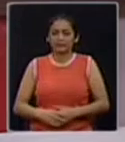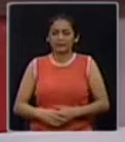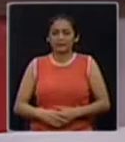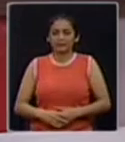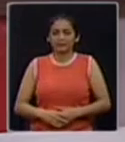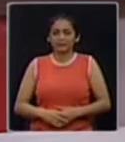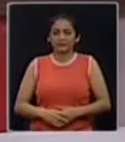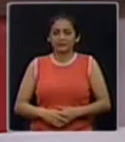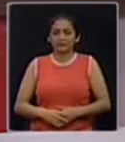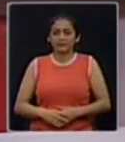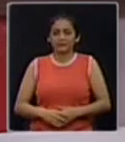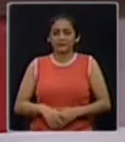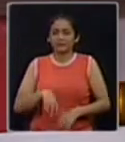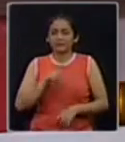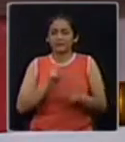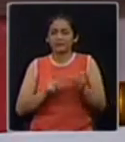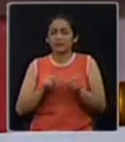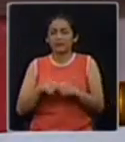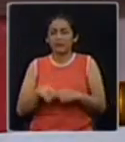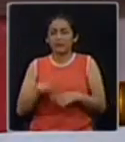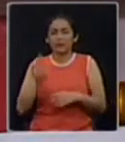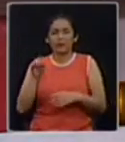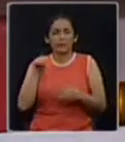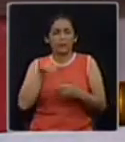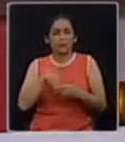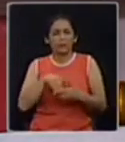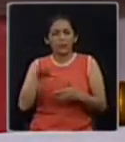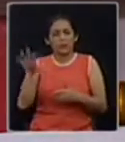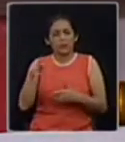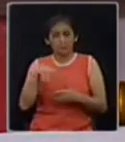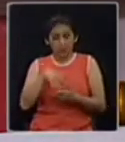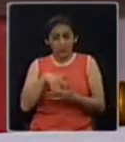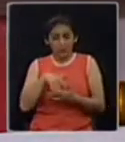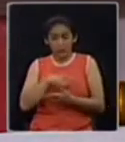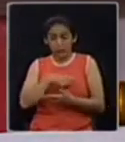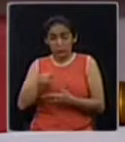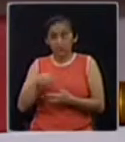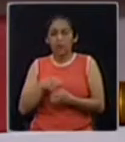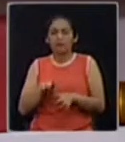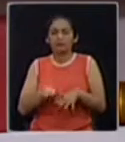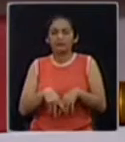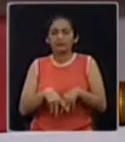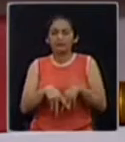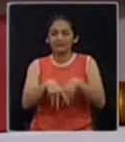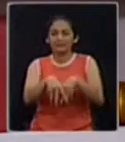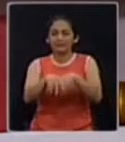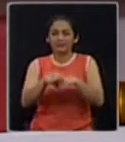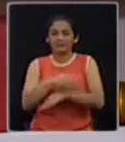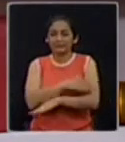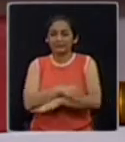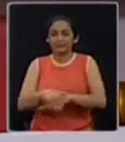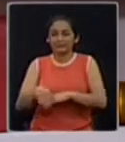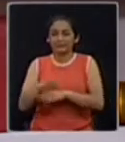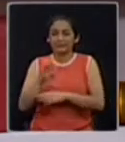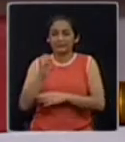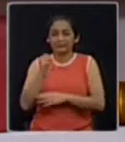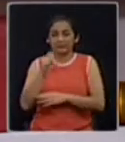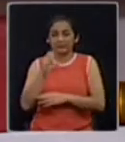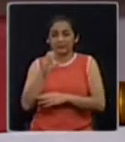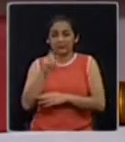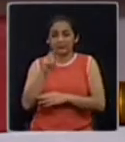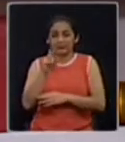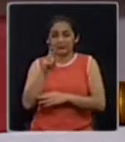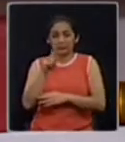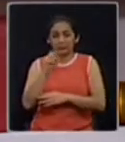Más de 4.000 estudiantes rindieron tributo a la urbe porteña con el desfile cívico estudiantil que inició desde la avenida Las Esclusas